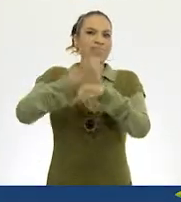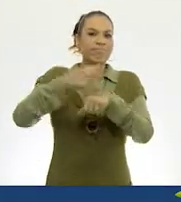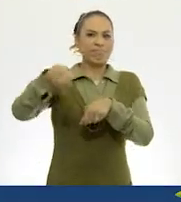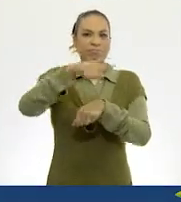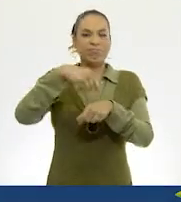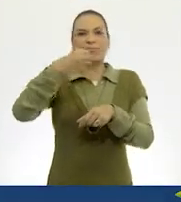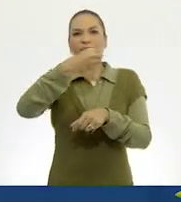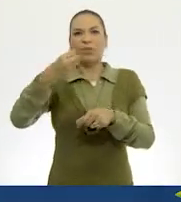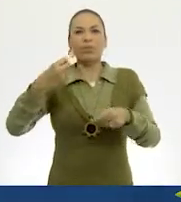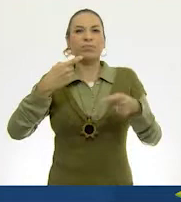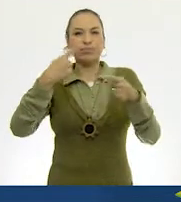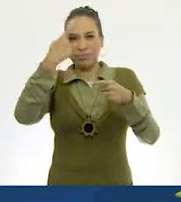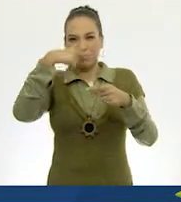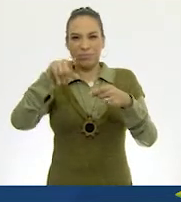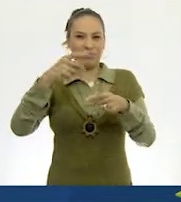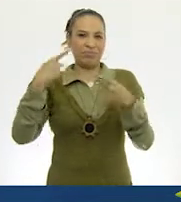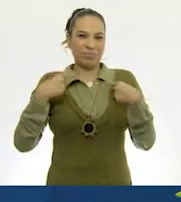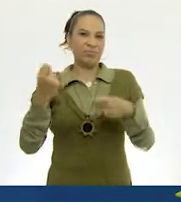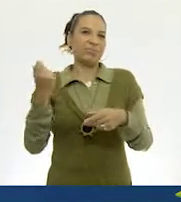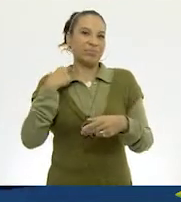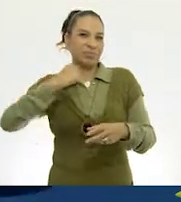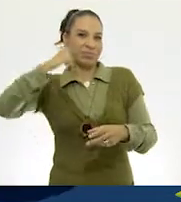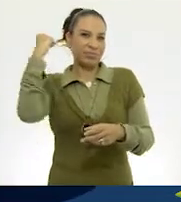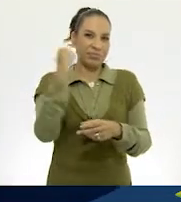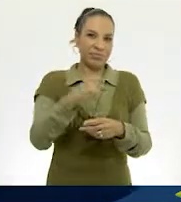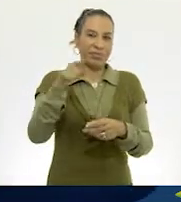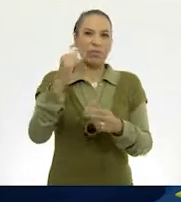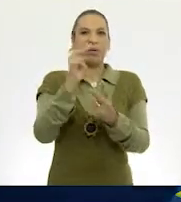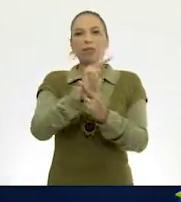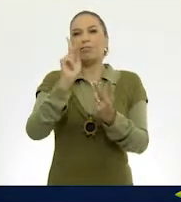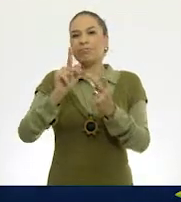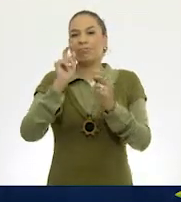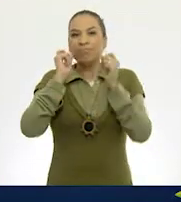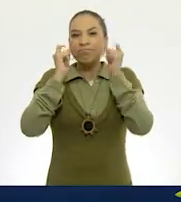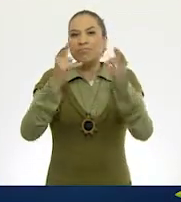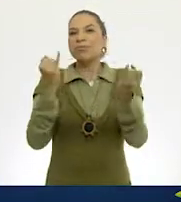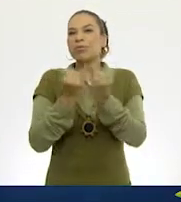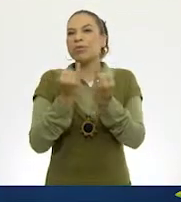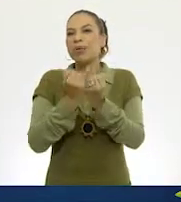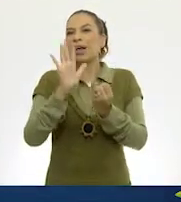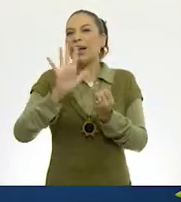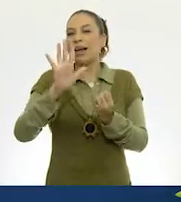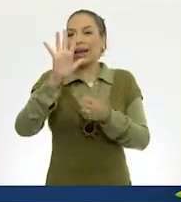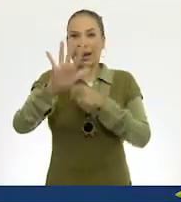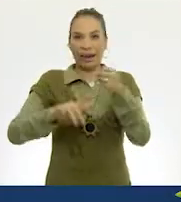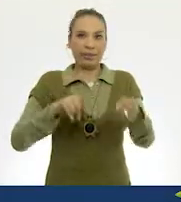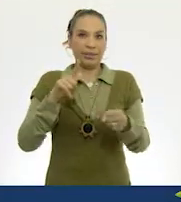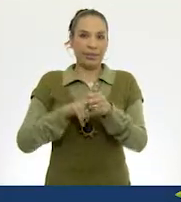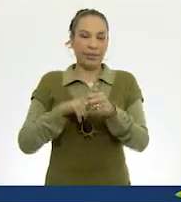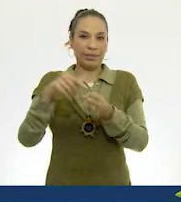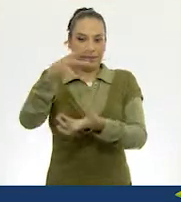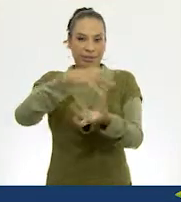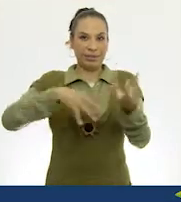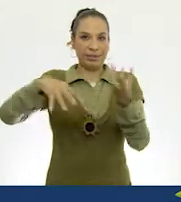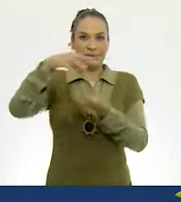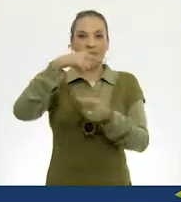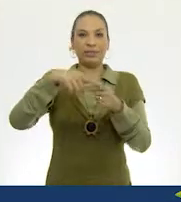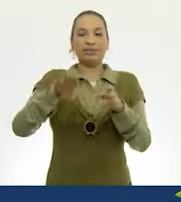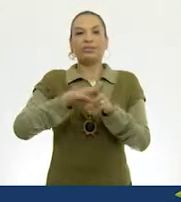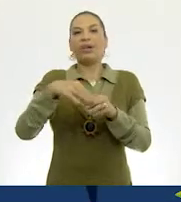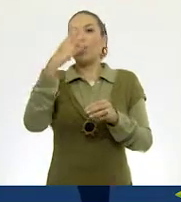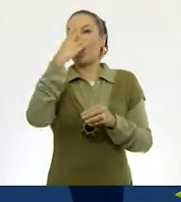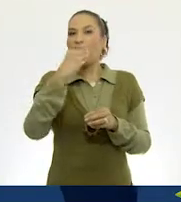muy organizados de cazadores. De hecho, se comparaban mucho y admiraban mucho a los animales sociales como los